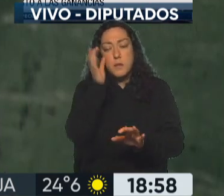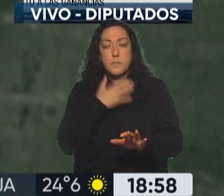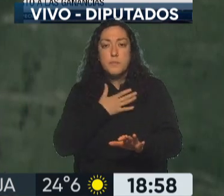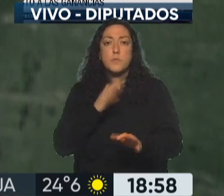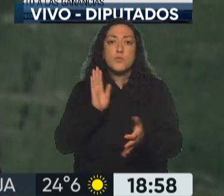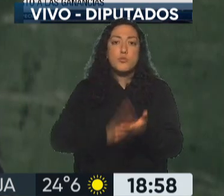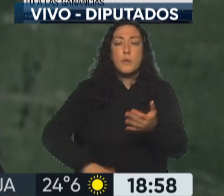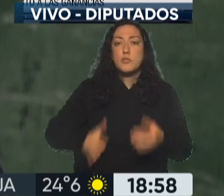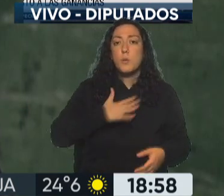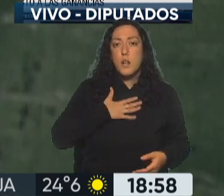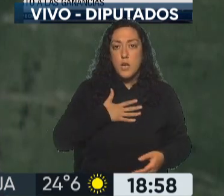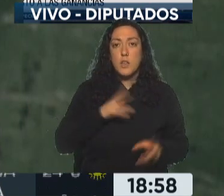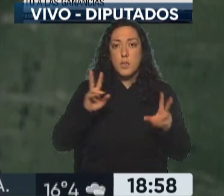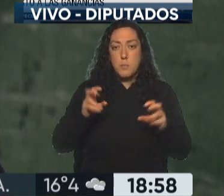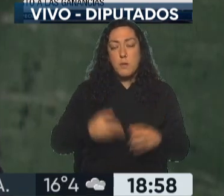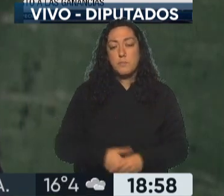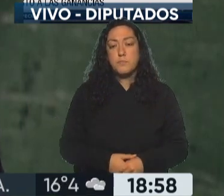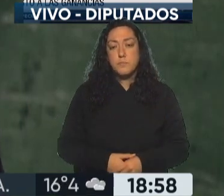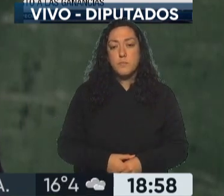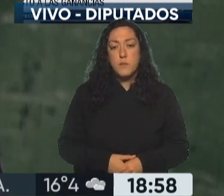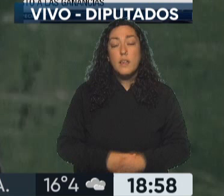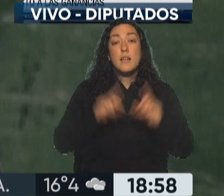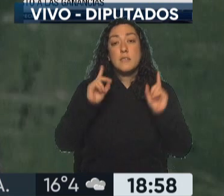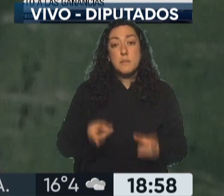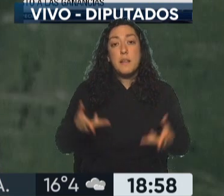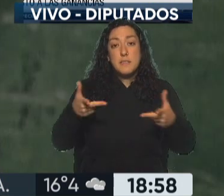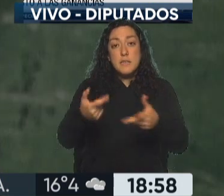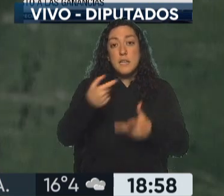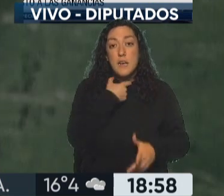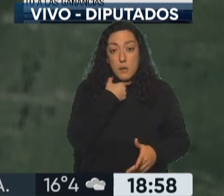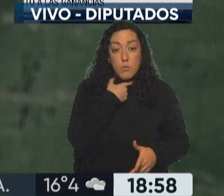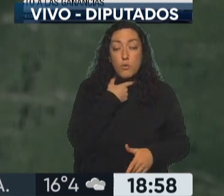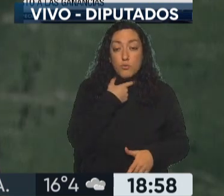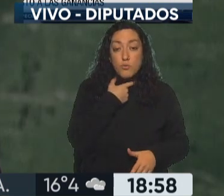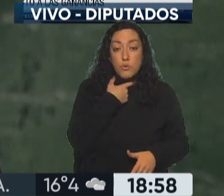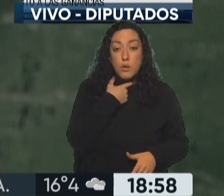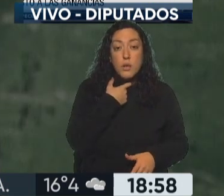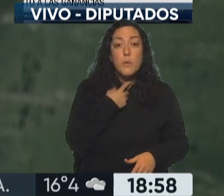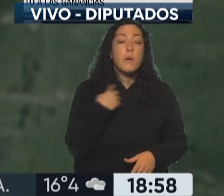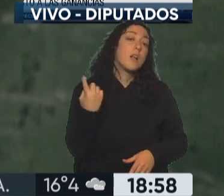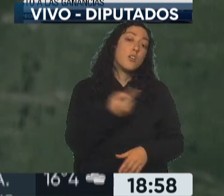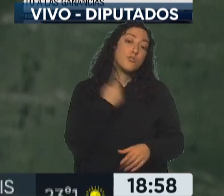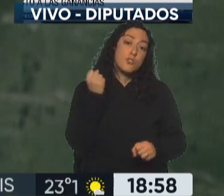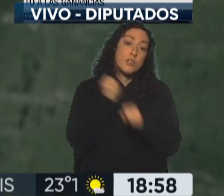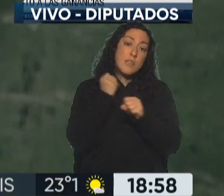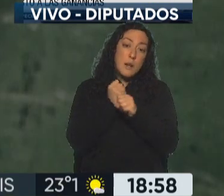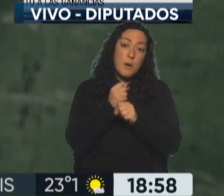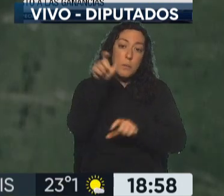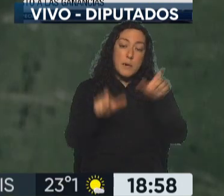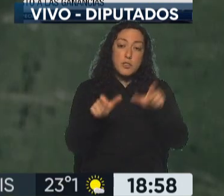sobre la soberanía. También expresamos nuestra disposición a continuar con las tareas de identificación de